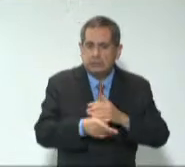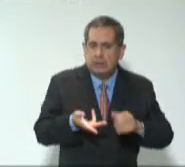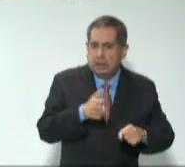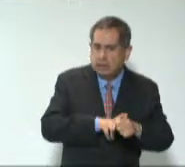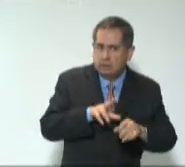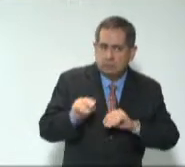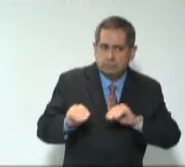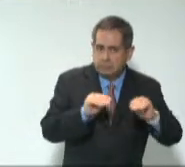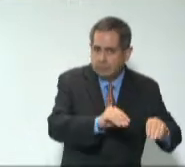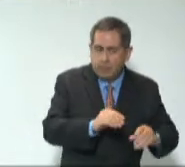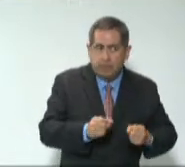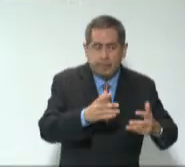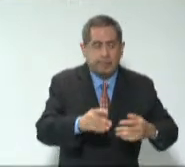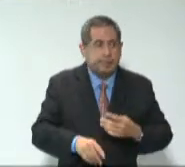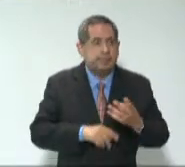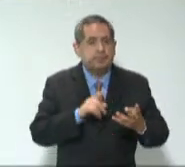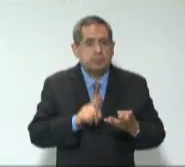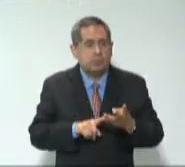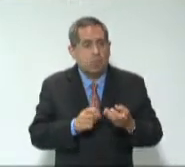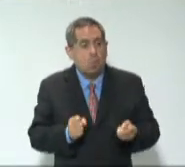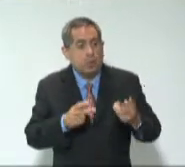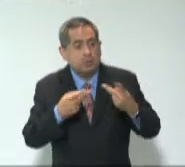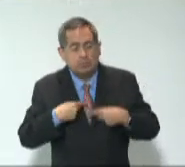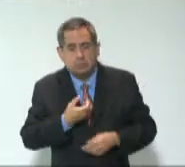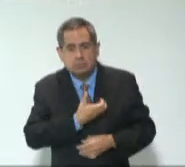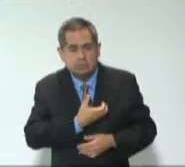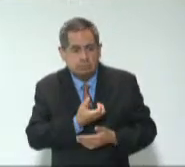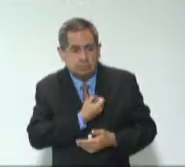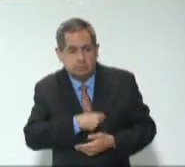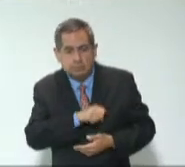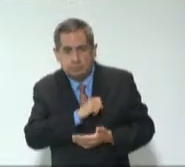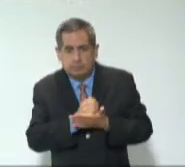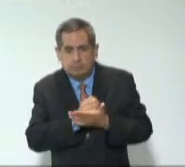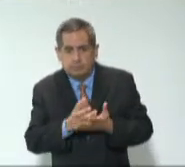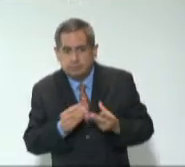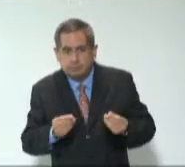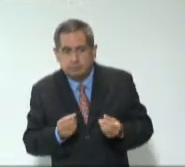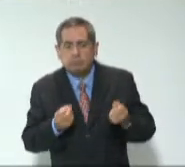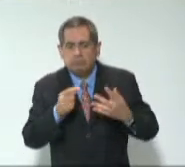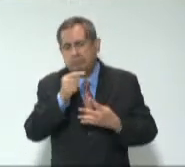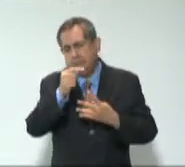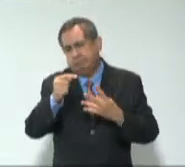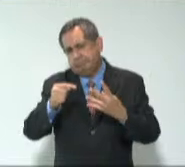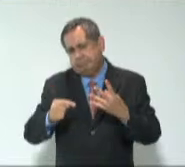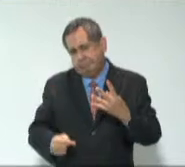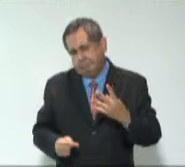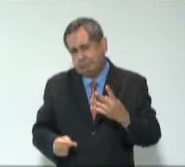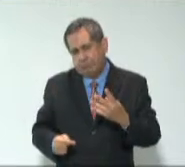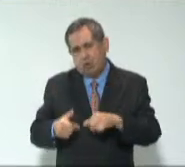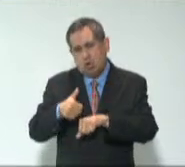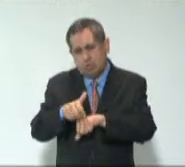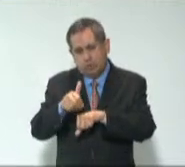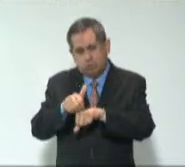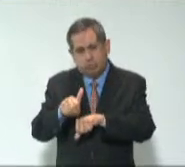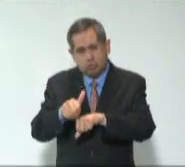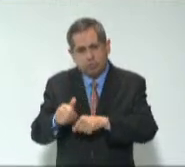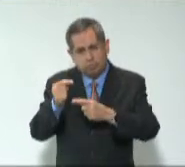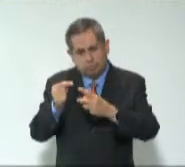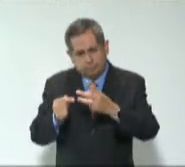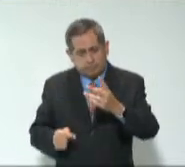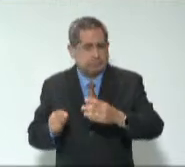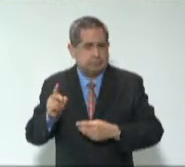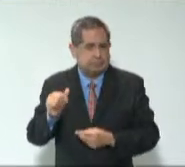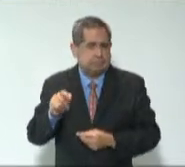se han ido eh recuperando y actualmente si bien encontrar los datos eh en las diferentes